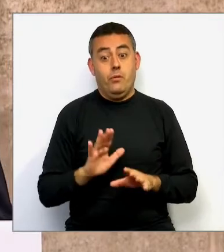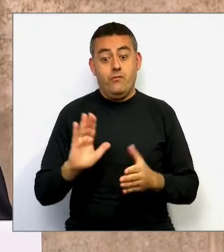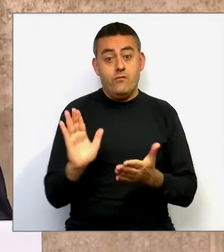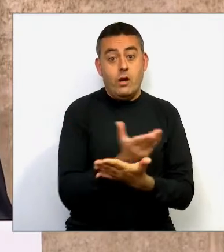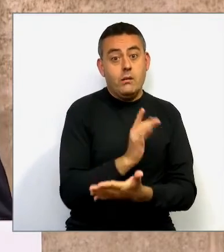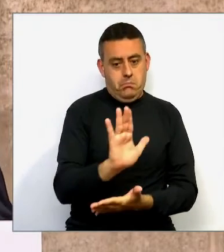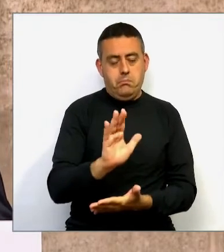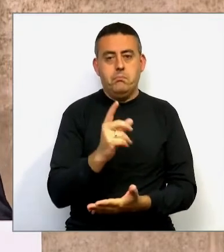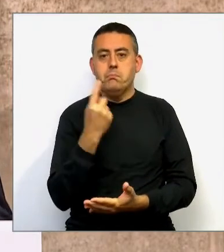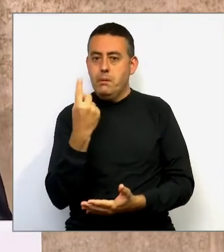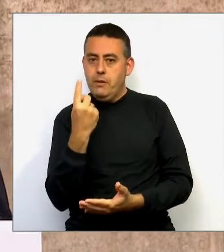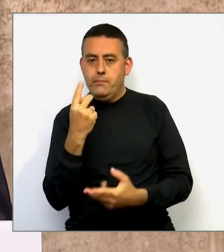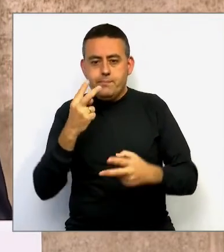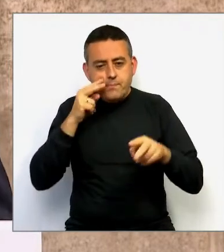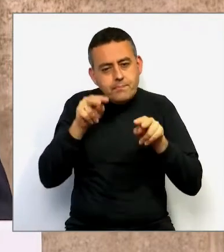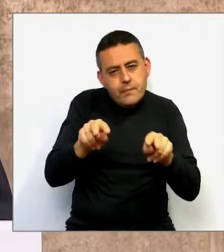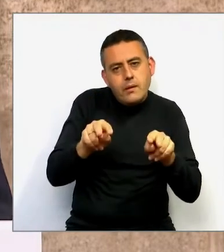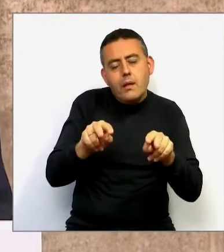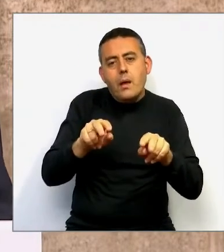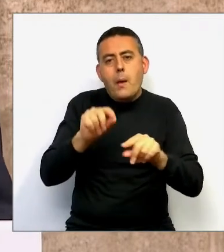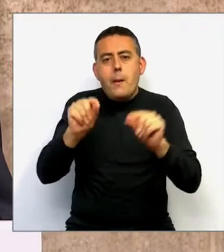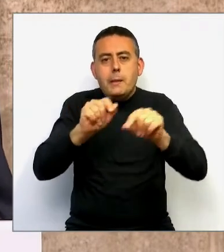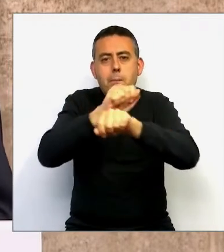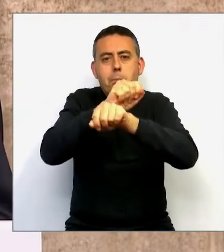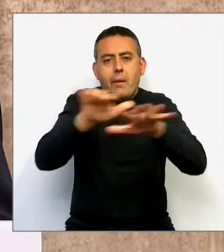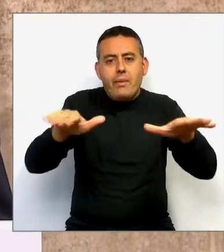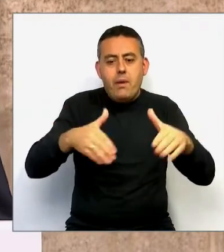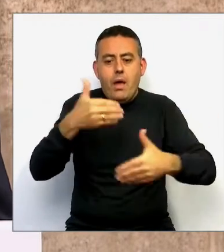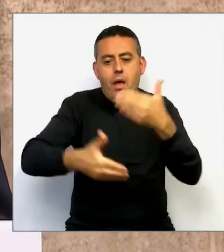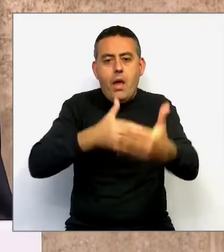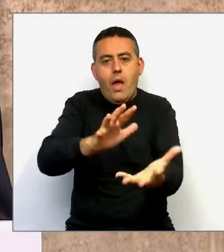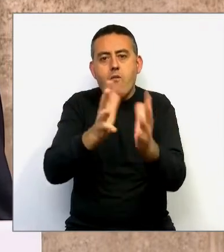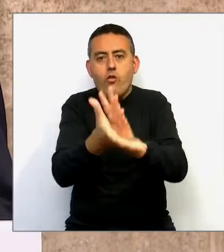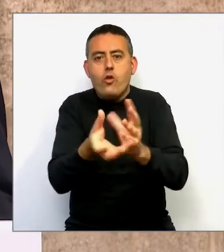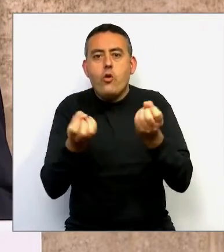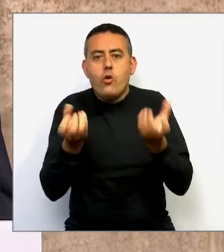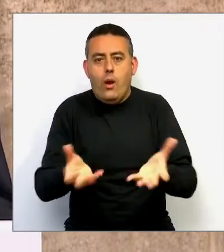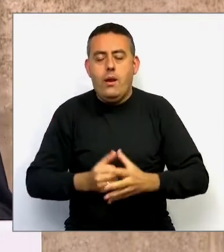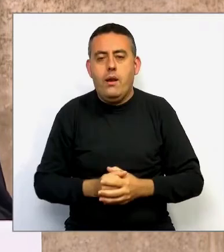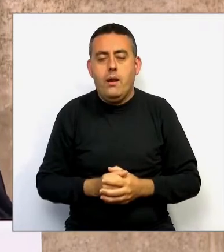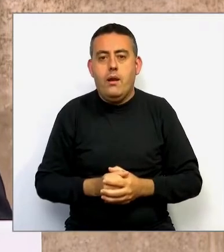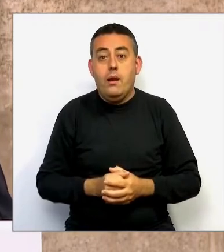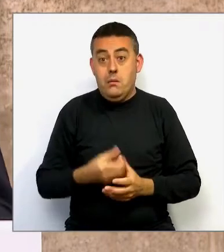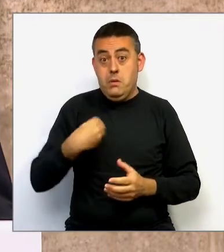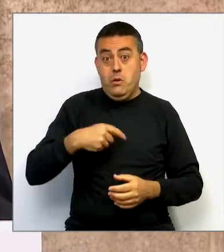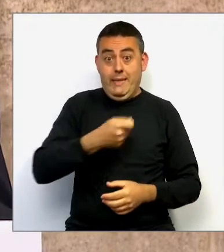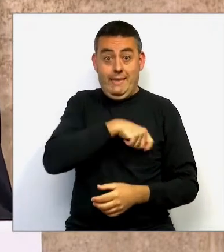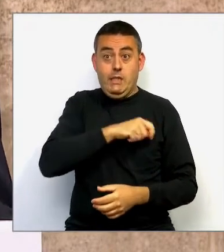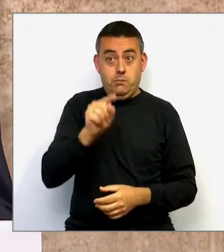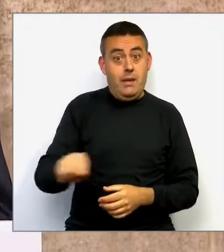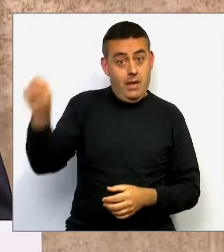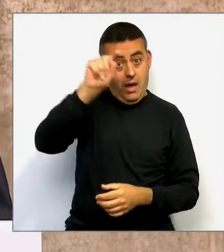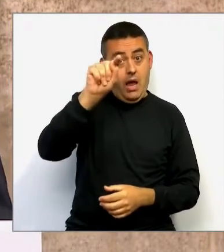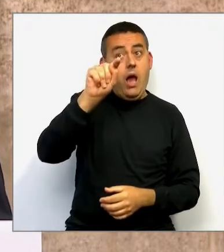resultado de la evolución de la pandemia. Sabemos que en estos momentos hay una cierta estabilización en toda España, muy per damunt de la Comunidad Valenciana, pero hay una cierta